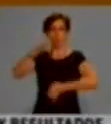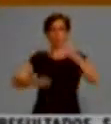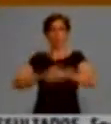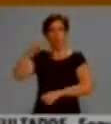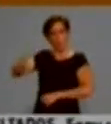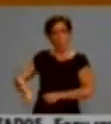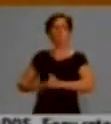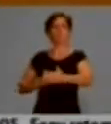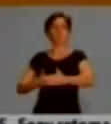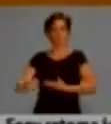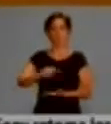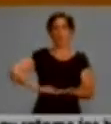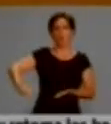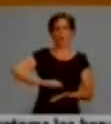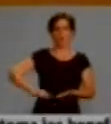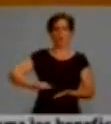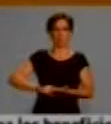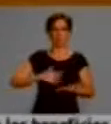de la contabilidad B.